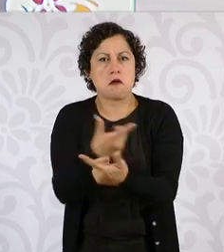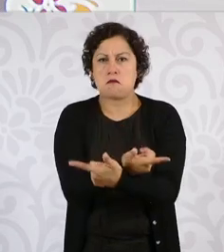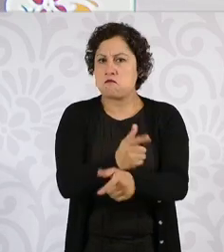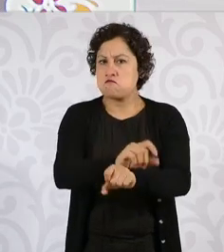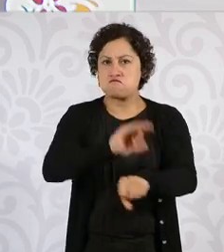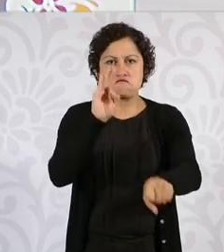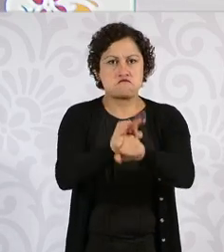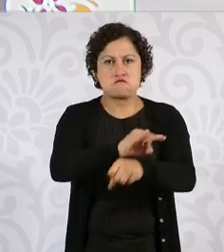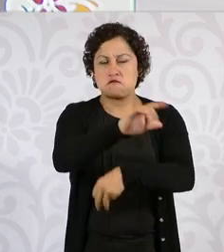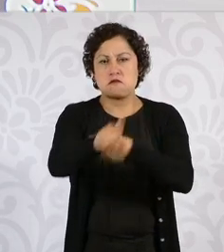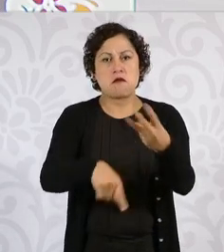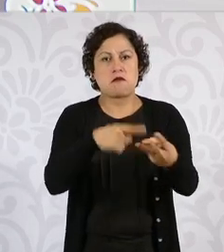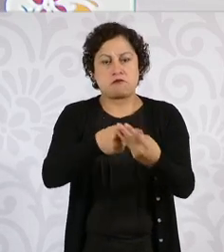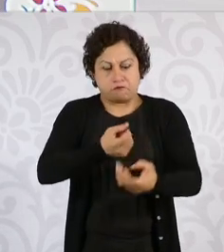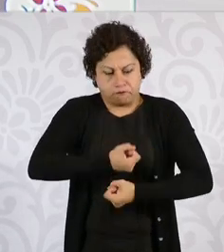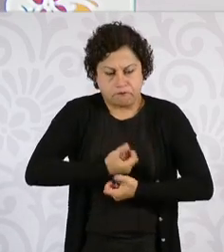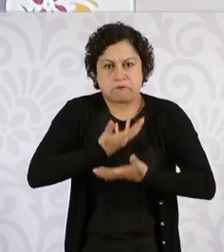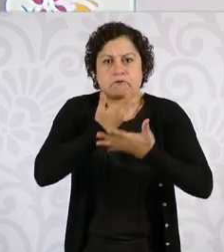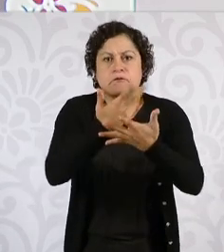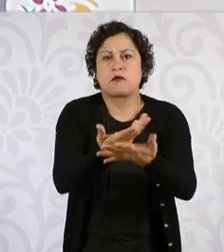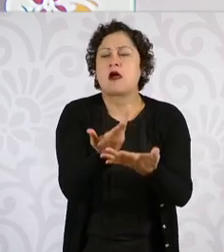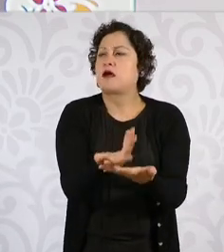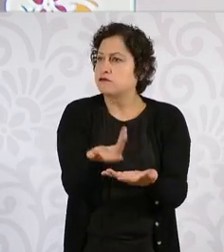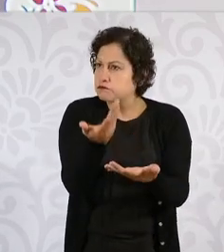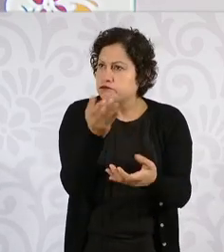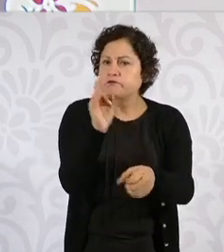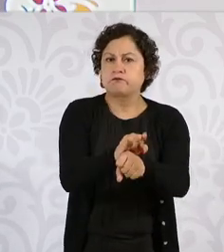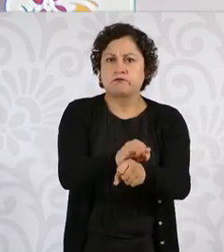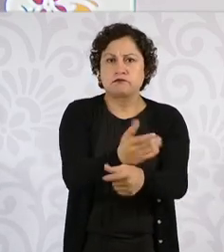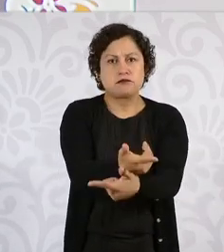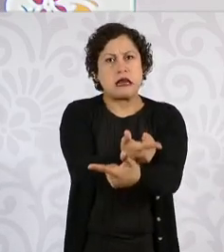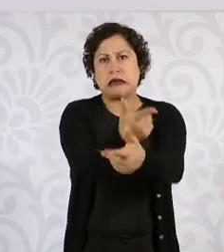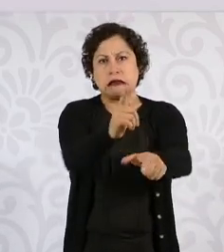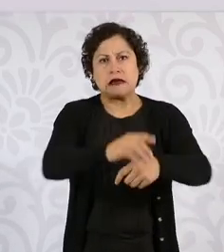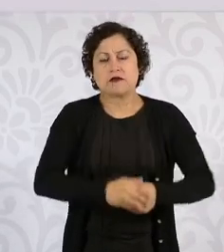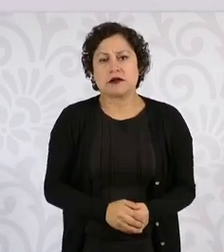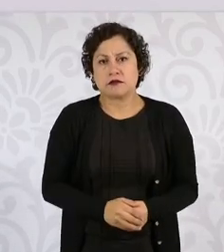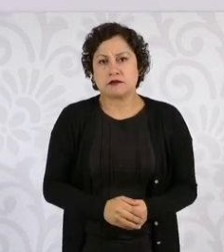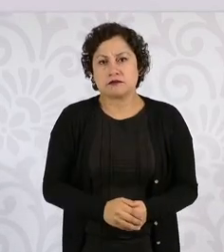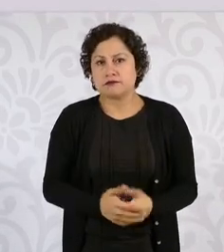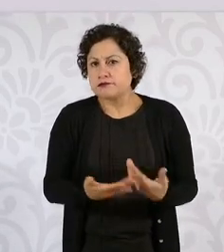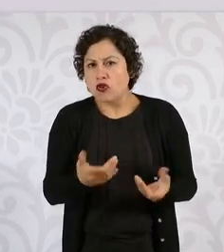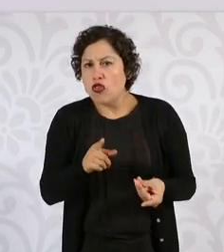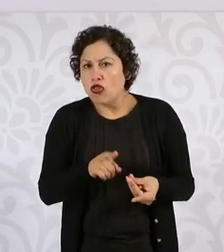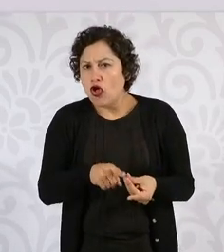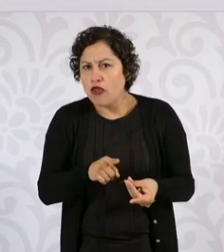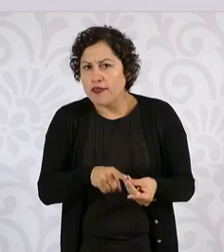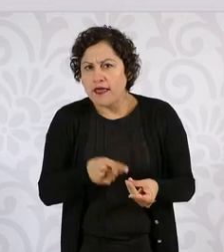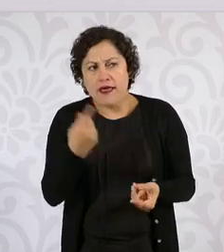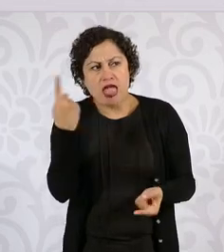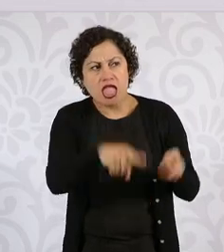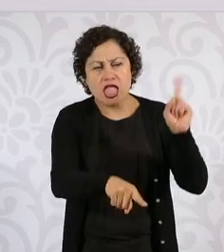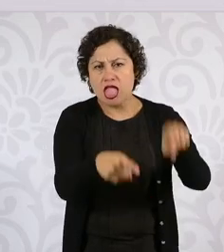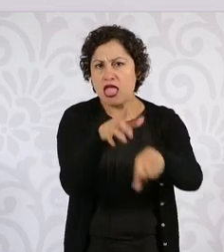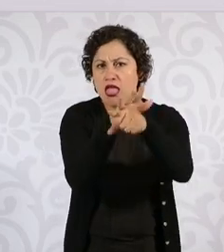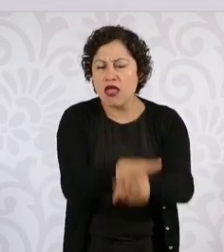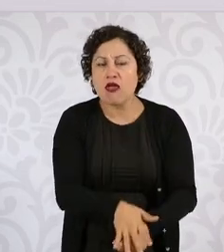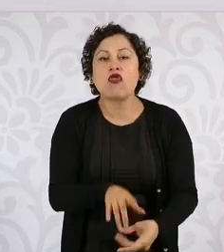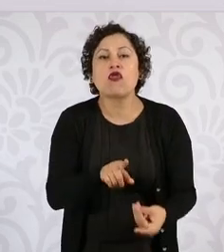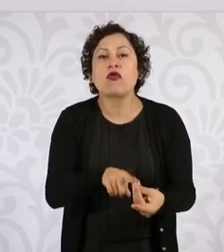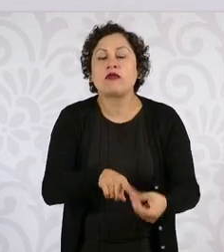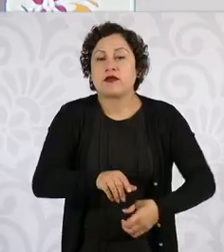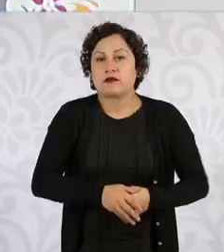Hay libertades. ¿Dónde está el autoritarismo? Hay inversión privada.